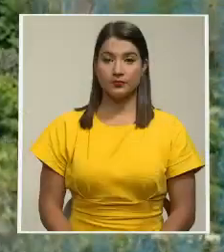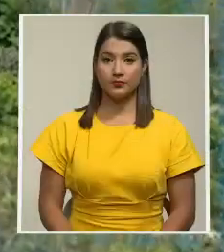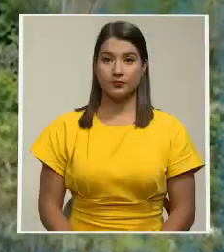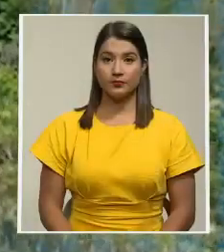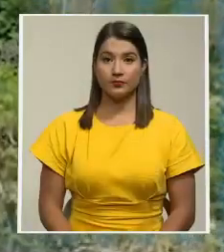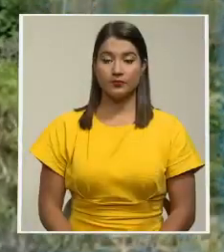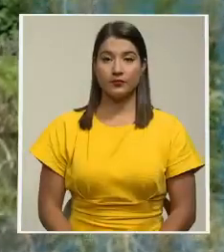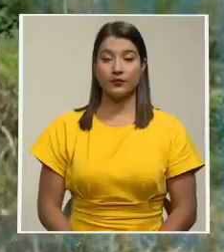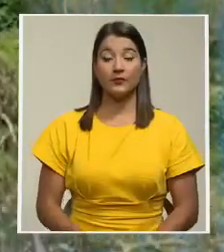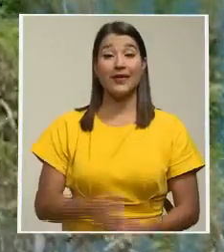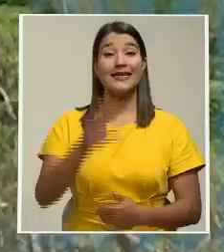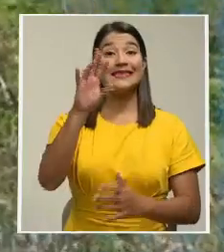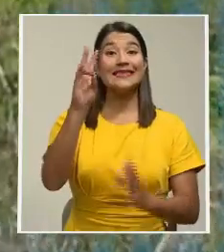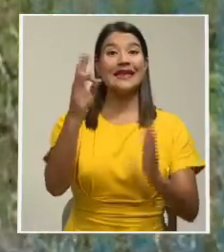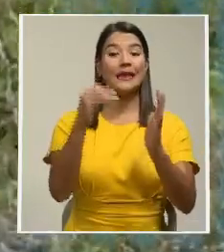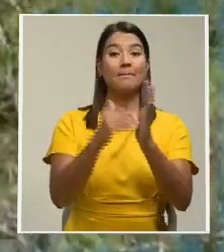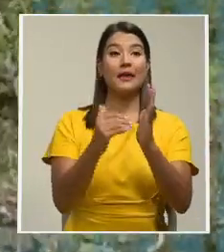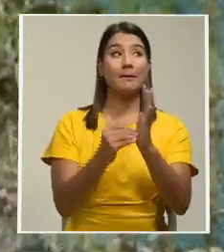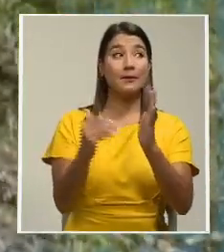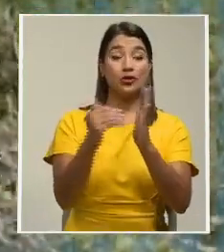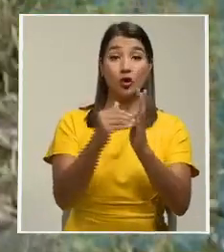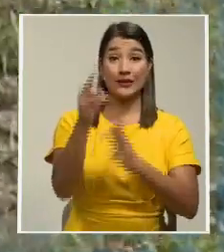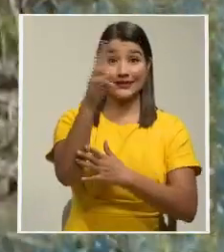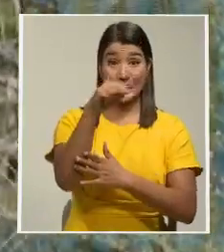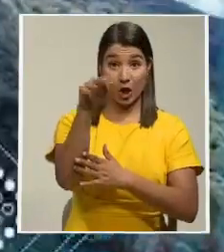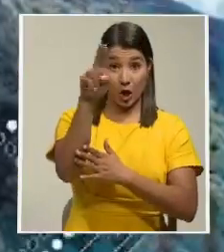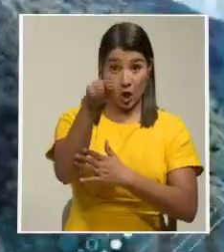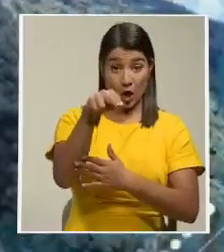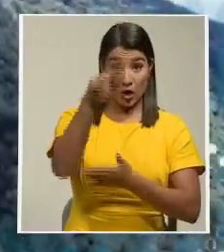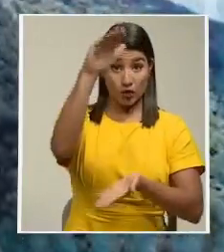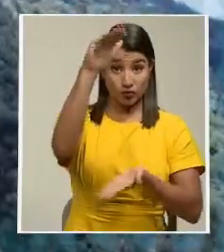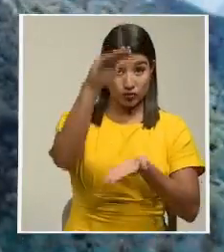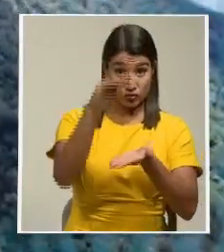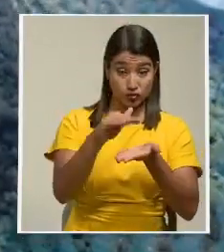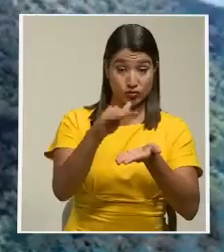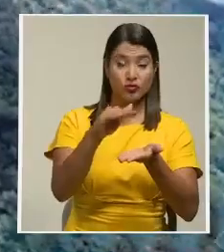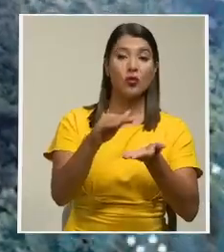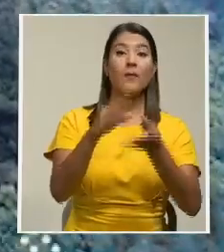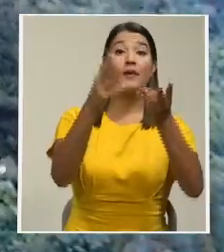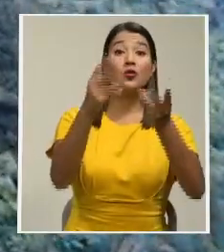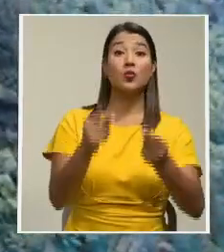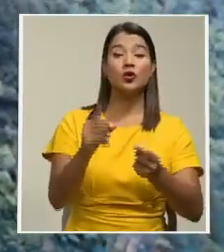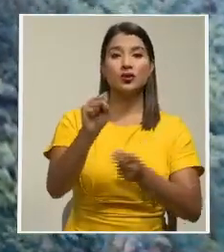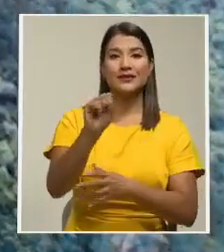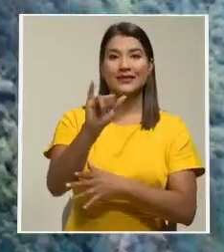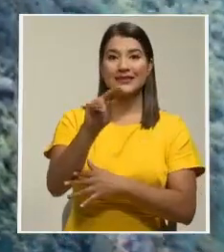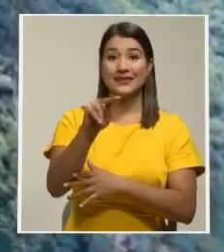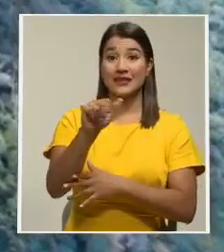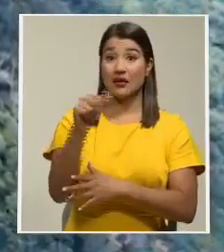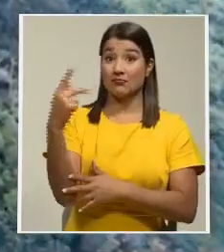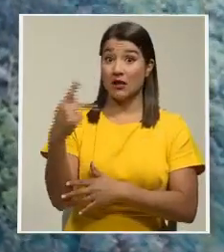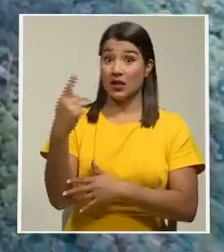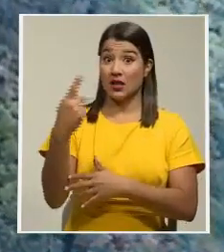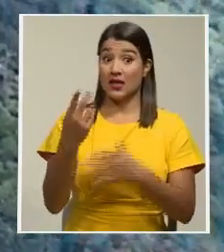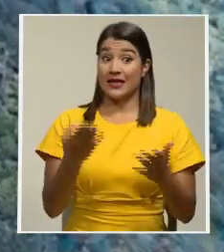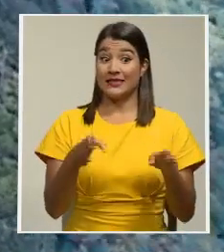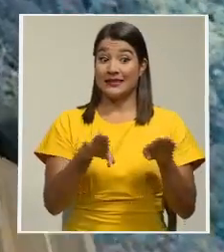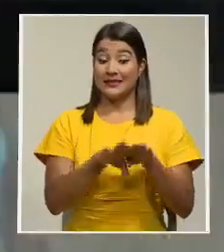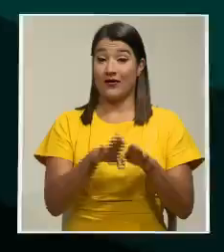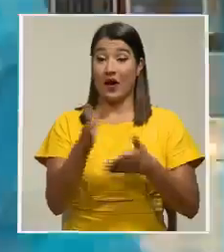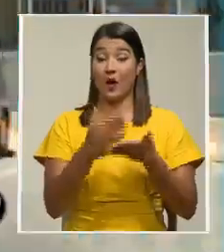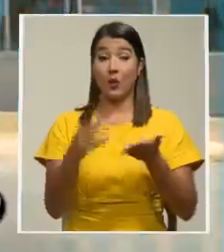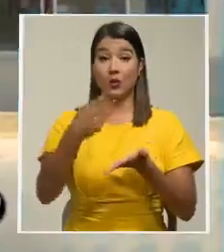El recorte de 7.000 millones de colones en el presupuesto del SINAC pone en riesgo de cierre técnico a muchos parques nacionales.